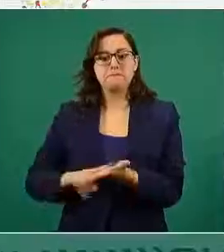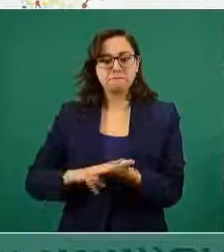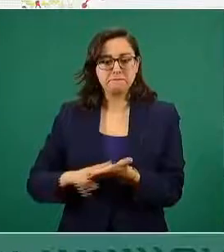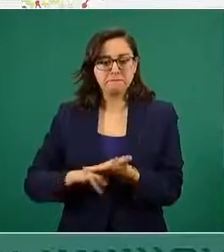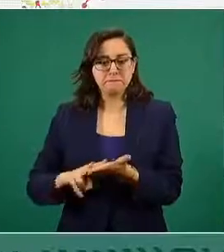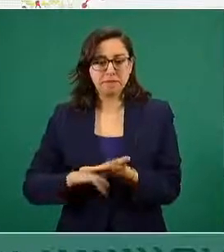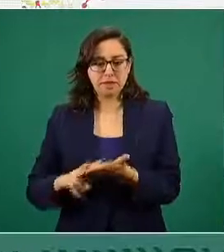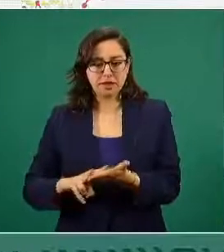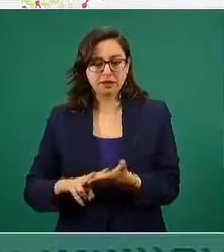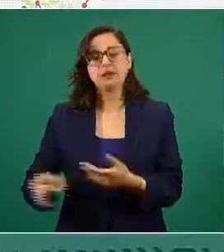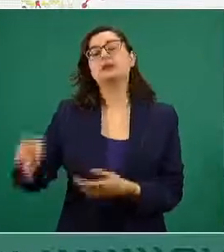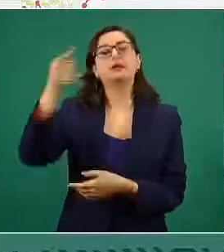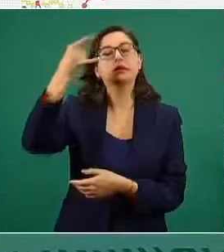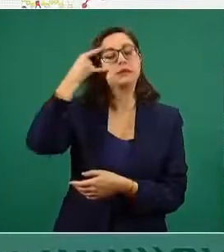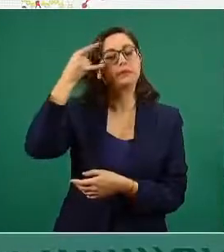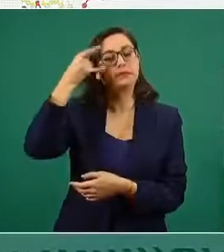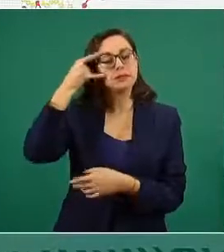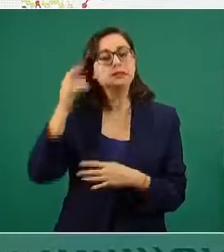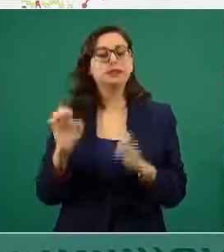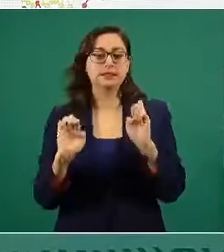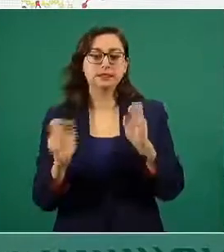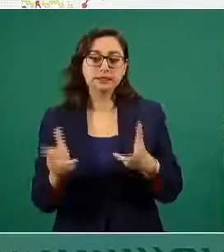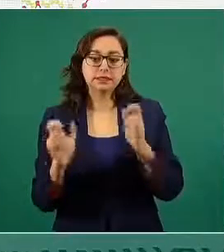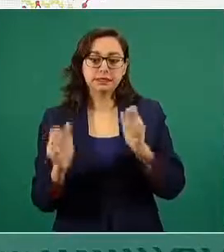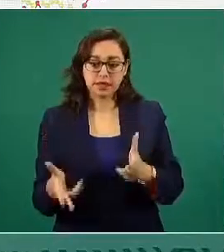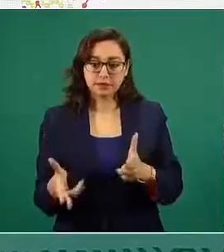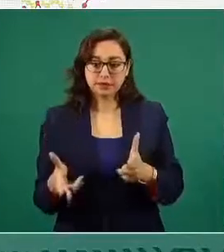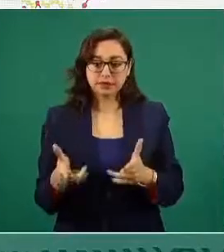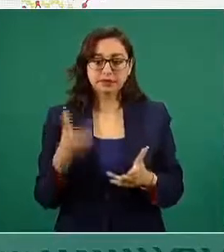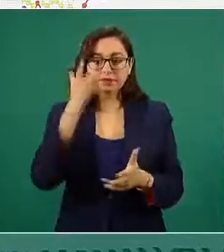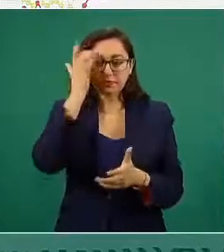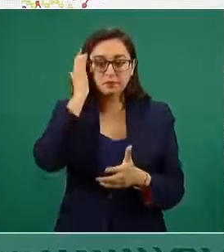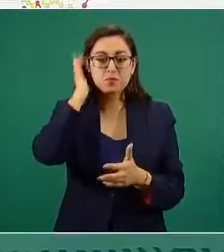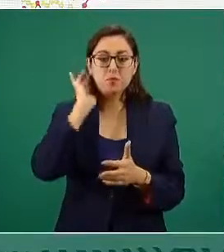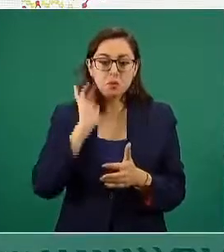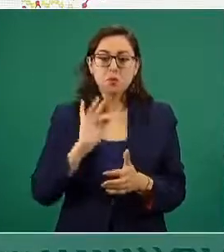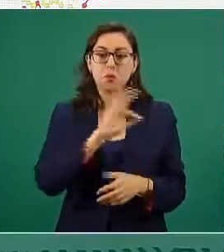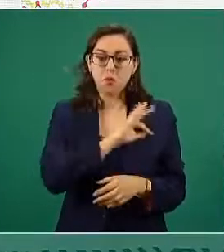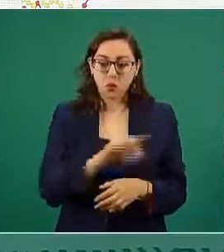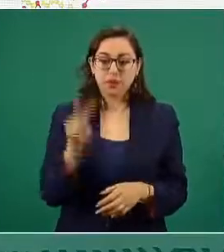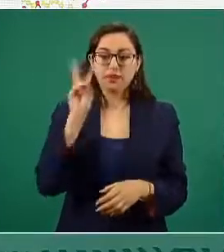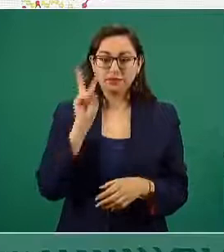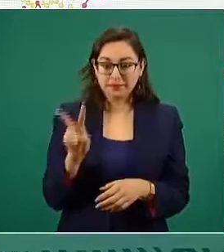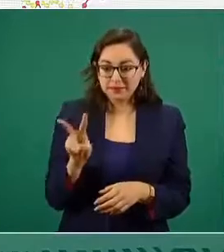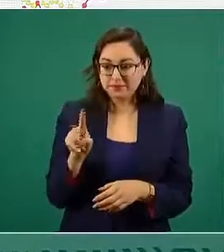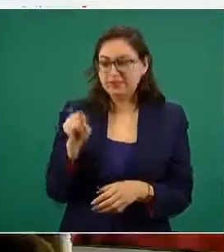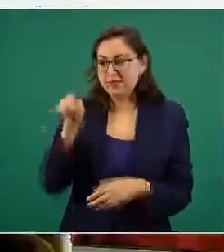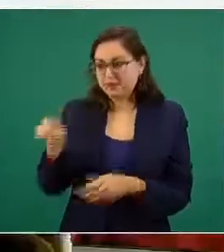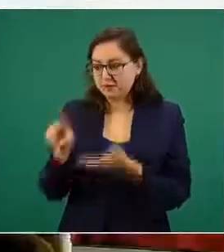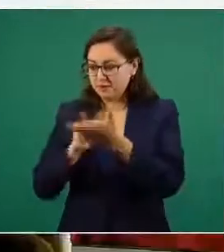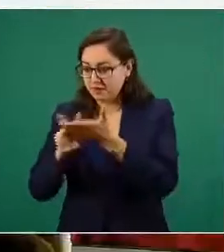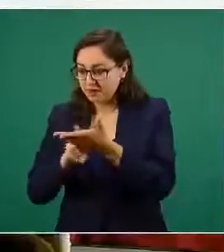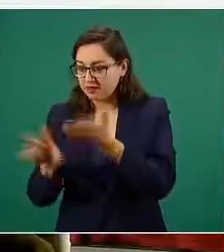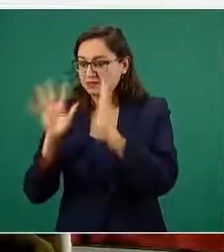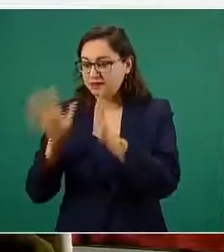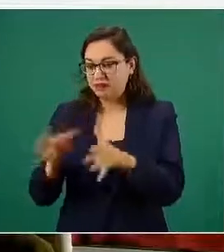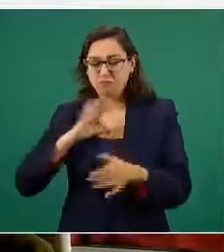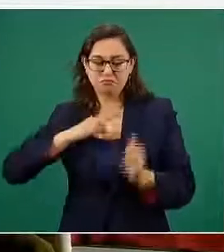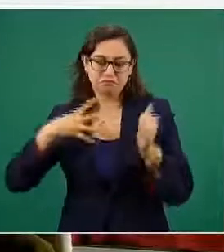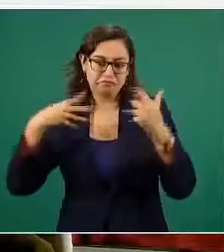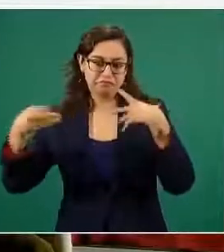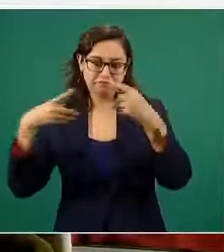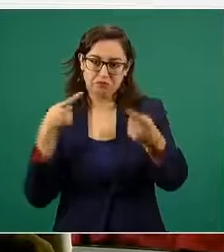orden de aparición, Campeche y Chiapas, que nos dan oportunidades de otras modalidades del control